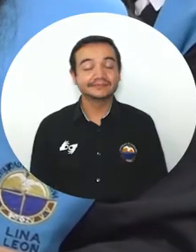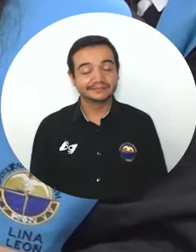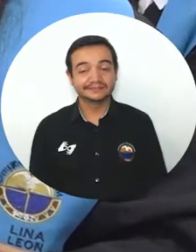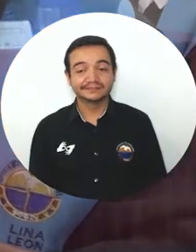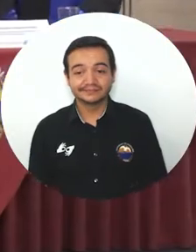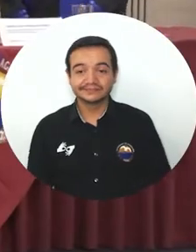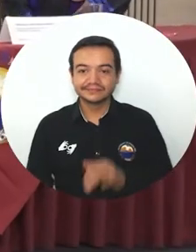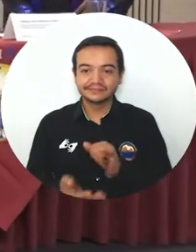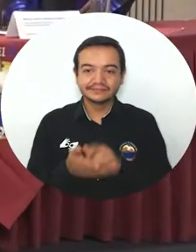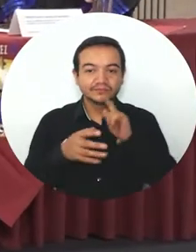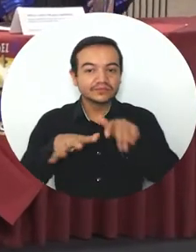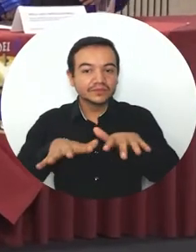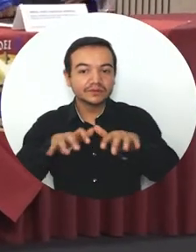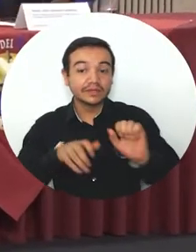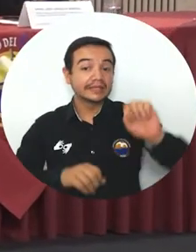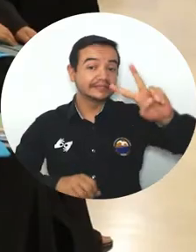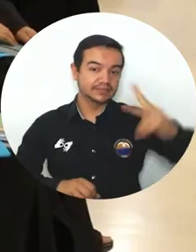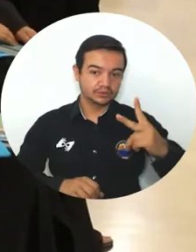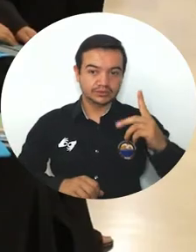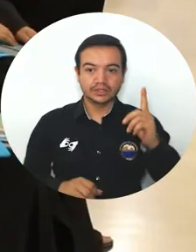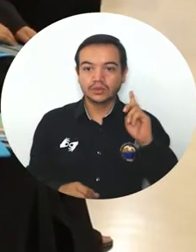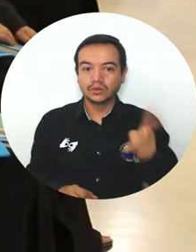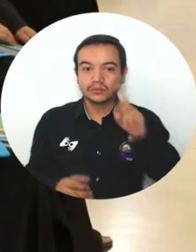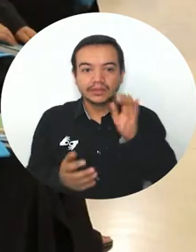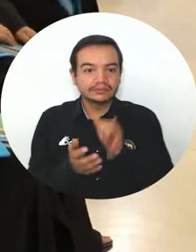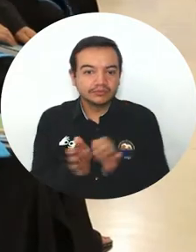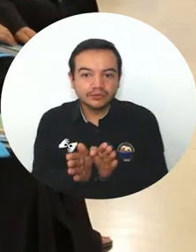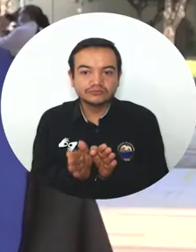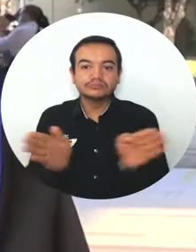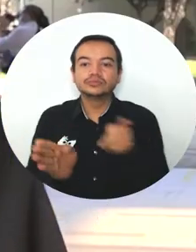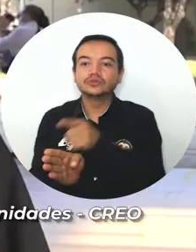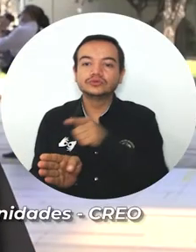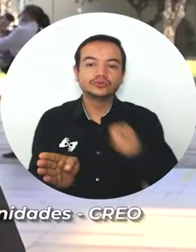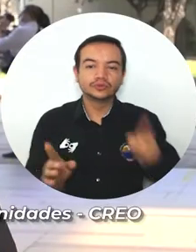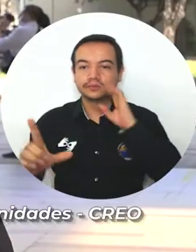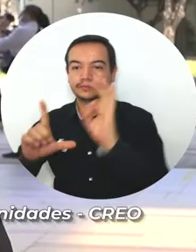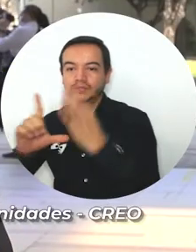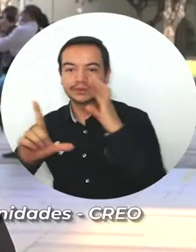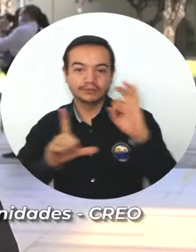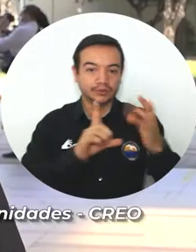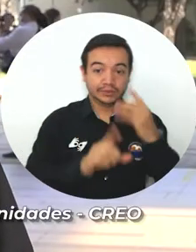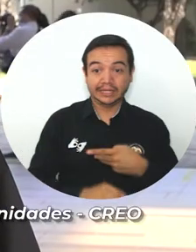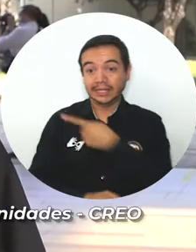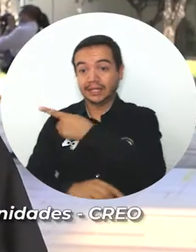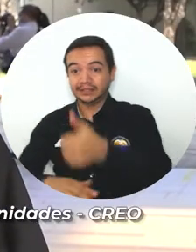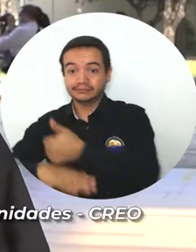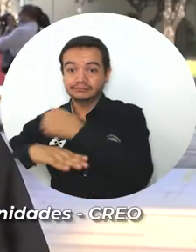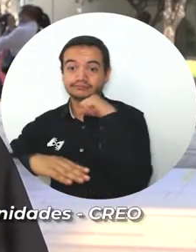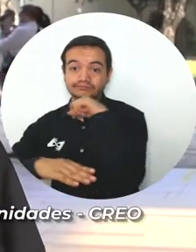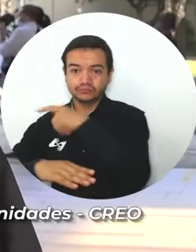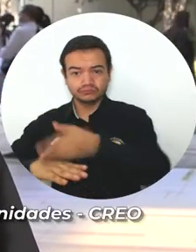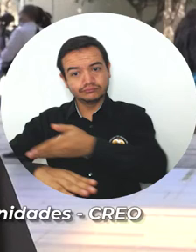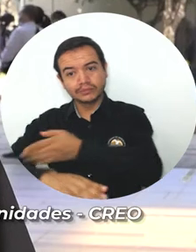se desarrolló la segunda ceremonia de las primeras cortes de nuestros dos programas virtuales. El doctor Pablo Vera le ha cumplido